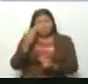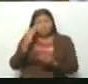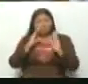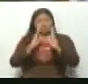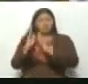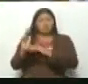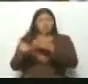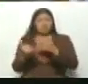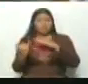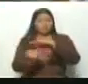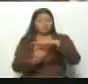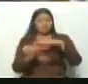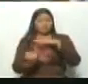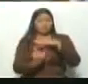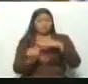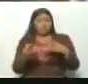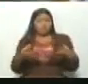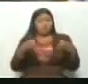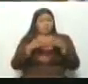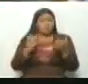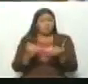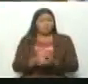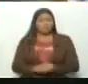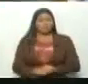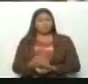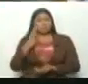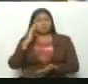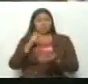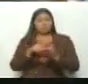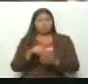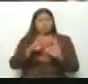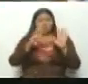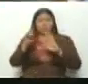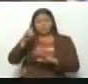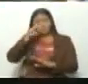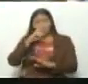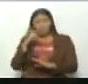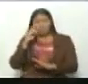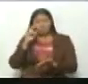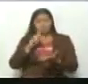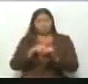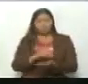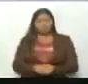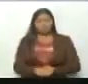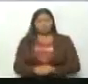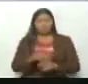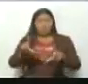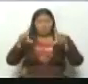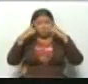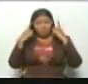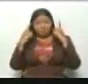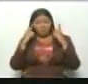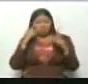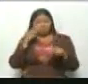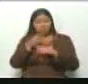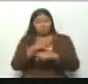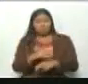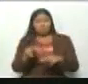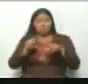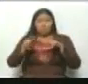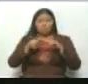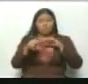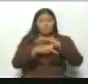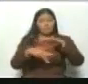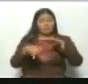de organización en esa institución para crear esas brigadas. Fíjate, yo estuve en una escuela que tiene casi 90 años, en el estado de La Guaira. Desde los niñitos